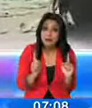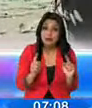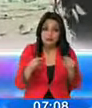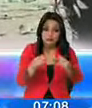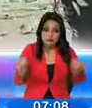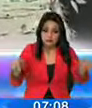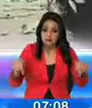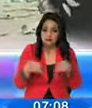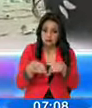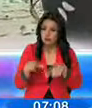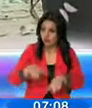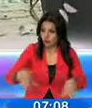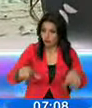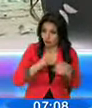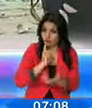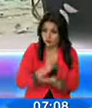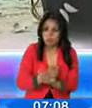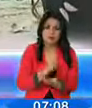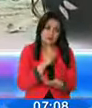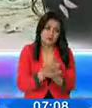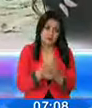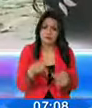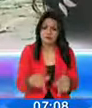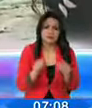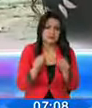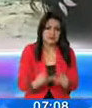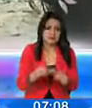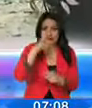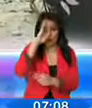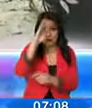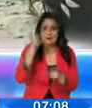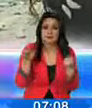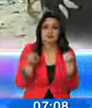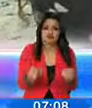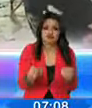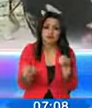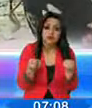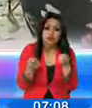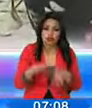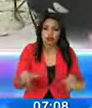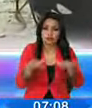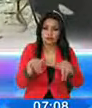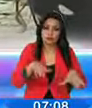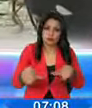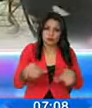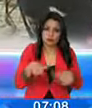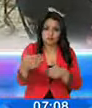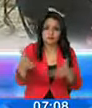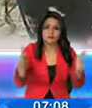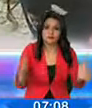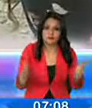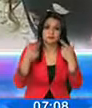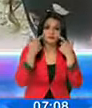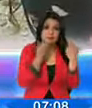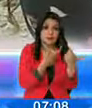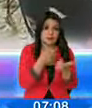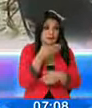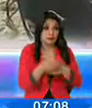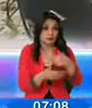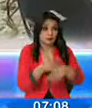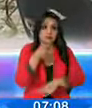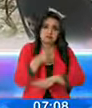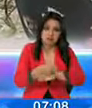el lugar. Claro, obviamente nosotros permaneceremos aquí, policía, esto está bajo custodia de Policía Nacional, la fiscalía dará las órdenes